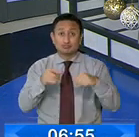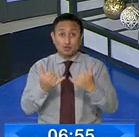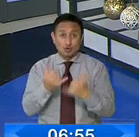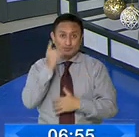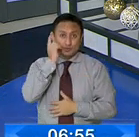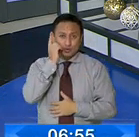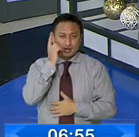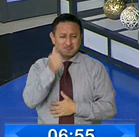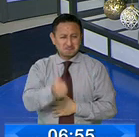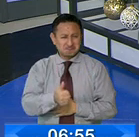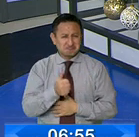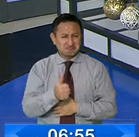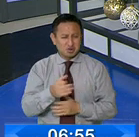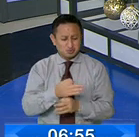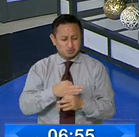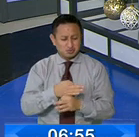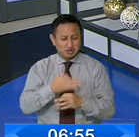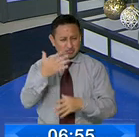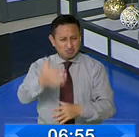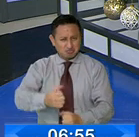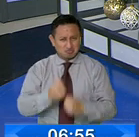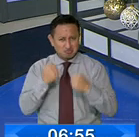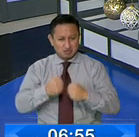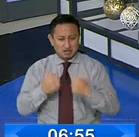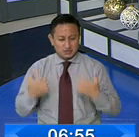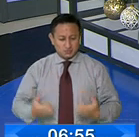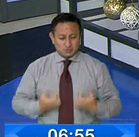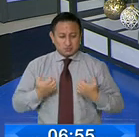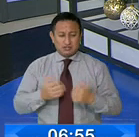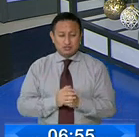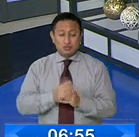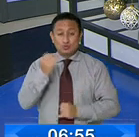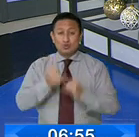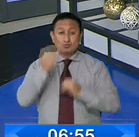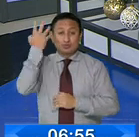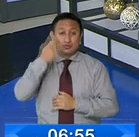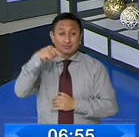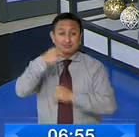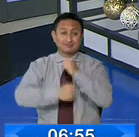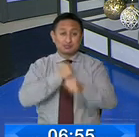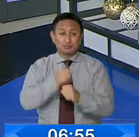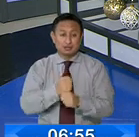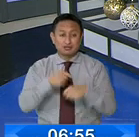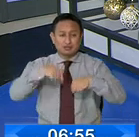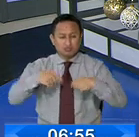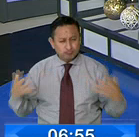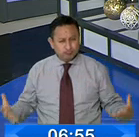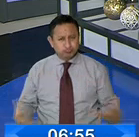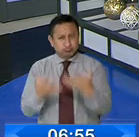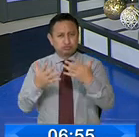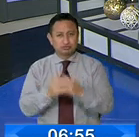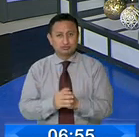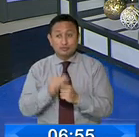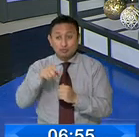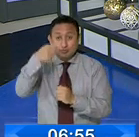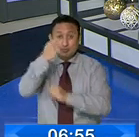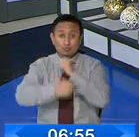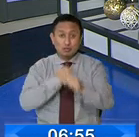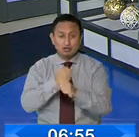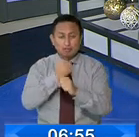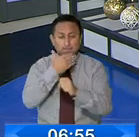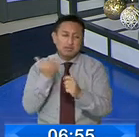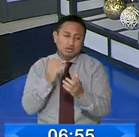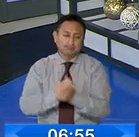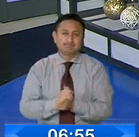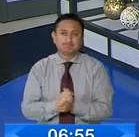desayunando, hágalo con mucha fe, con buena energía. Recuerde que son los días finales de este año y hay que ponerle el impulso para que el que venga, sin duda, sea